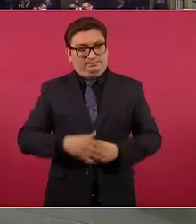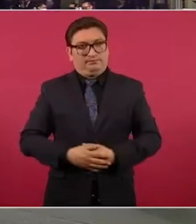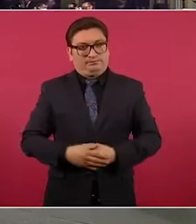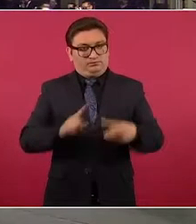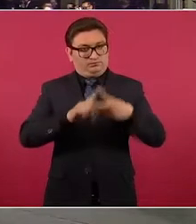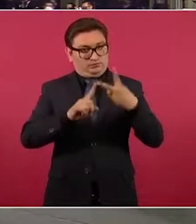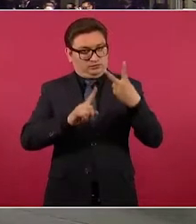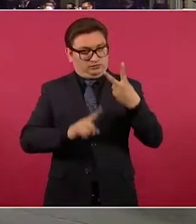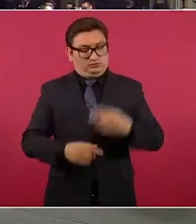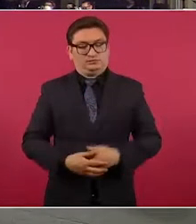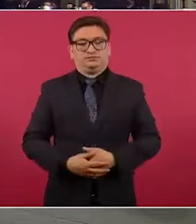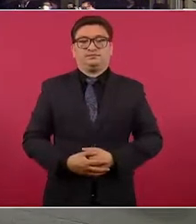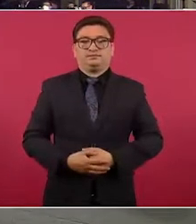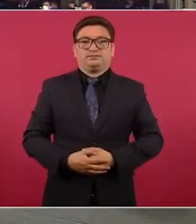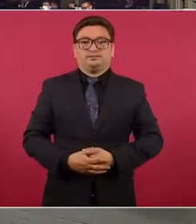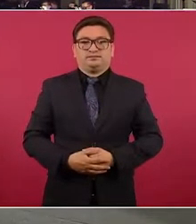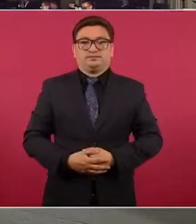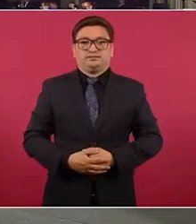Dos cosas. Primero,